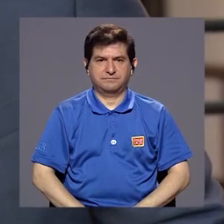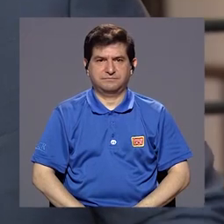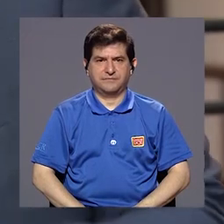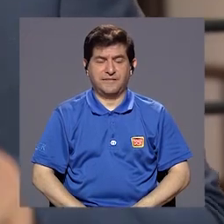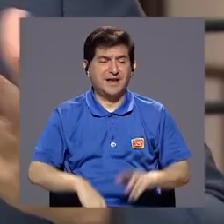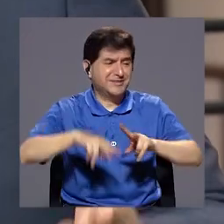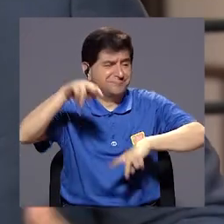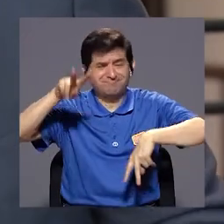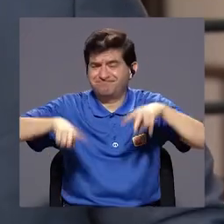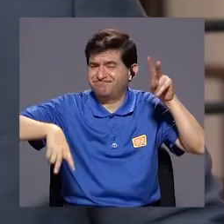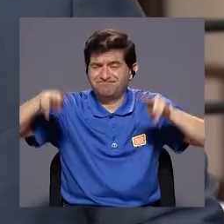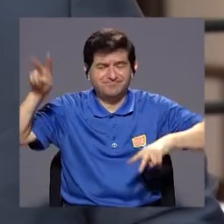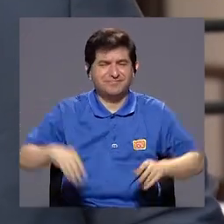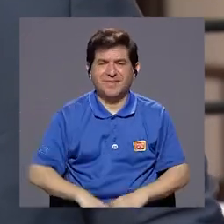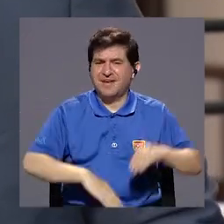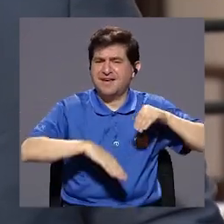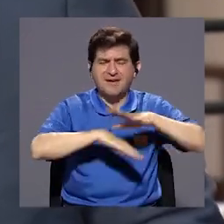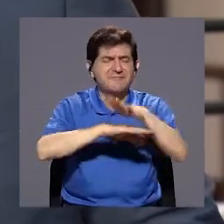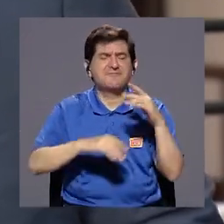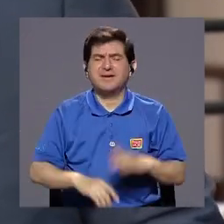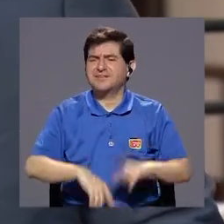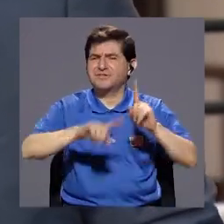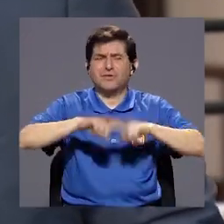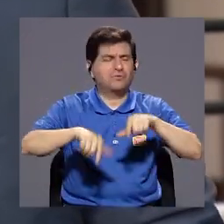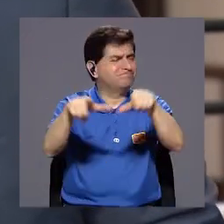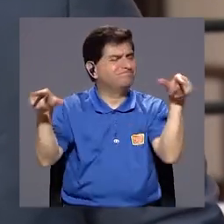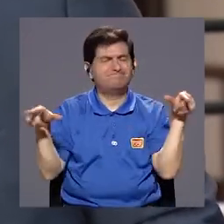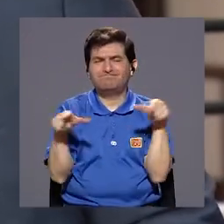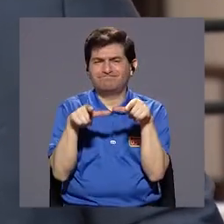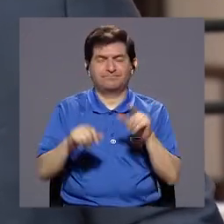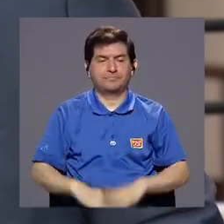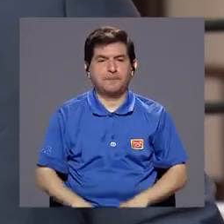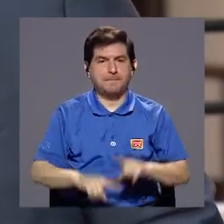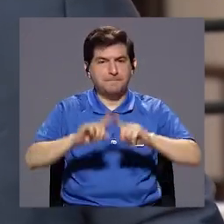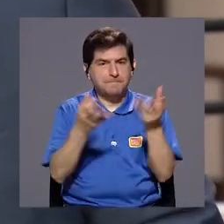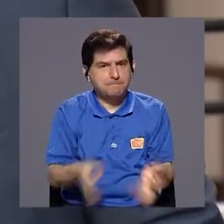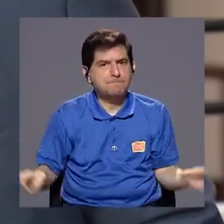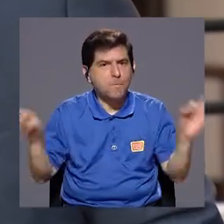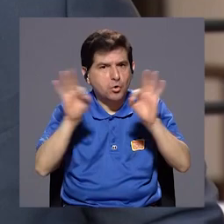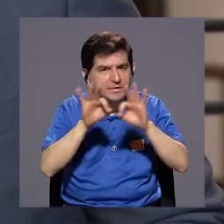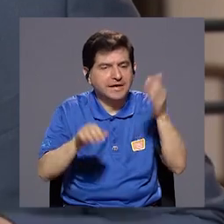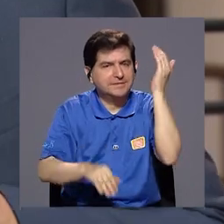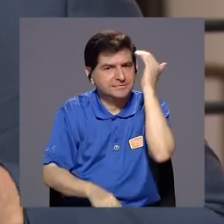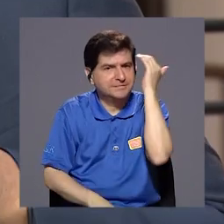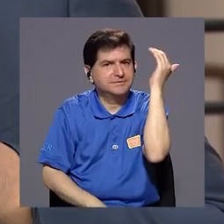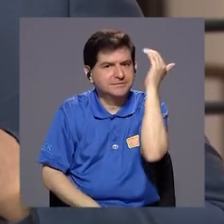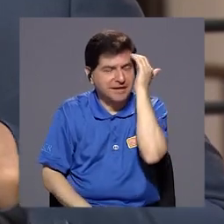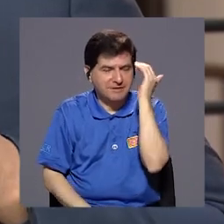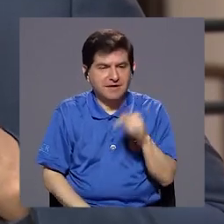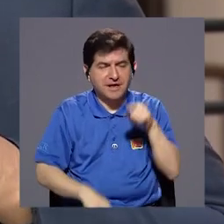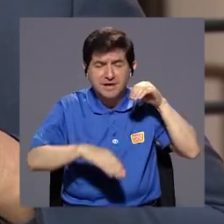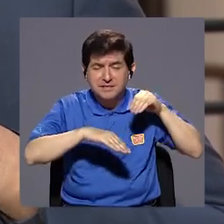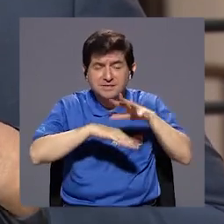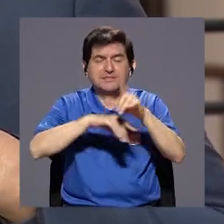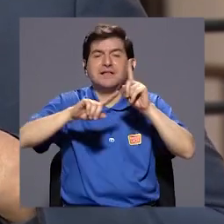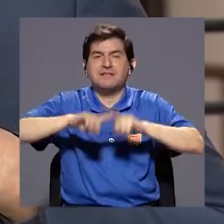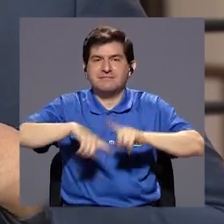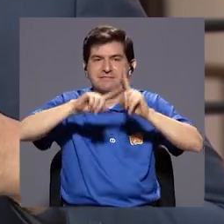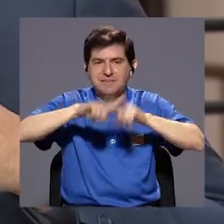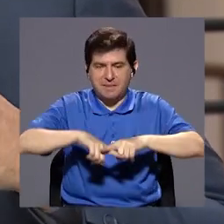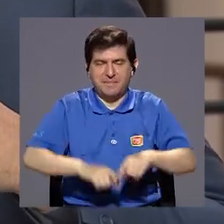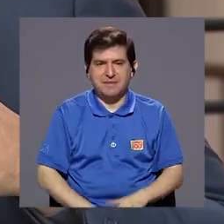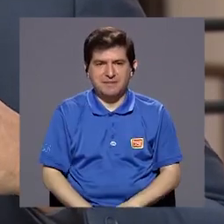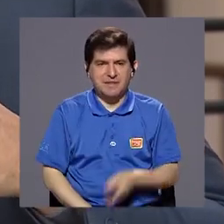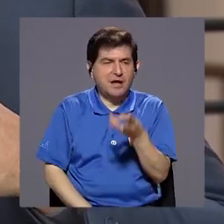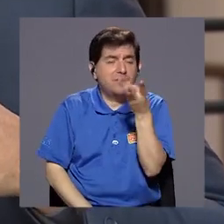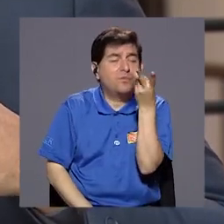Entonces, es muy variado. Realmente las secuelas van a depender mucho del sitio. Lo que es importante sí es saber que estas secuelas van a depender mucho